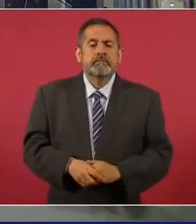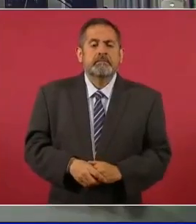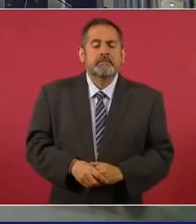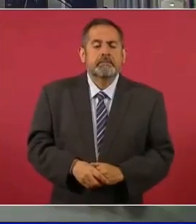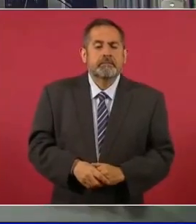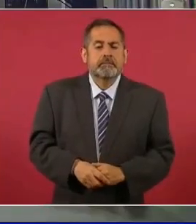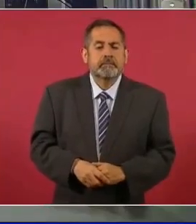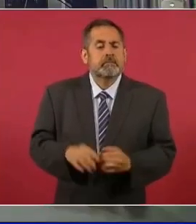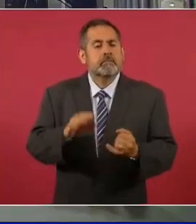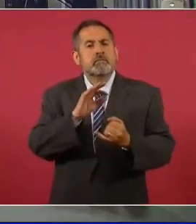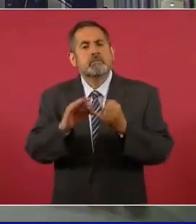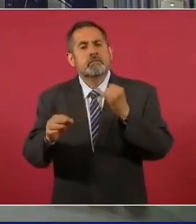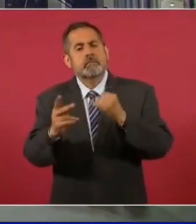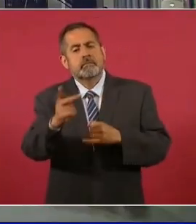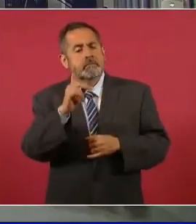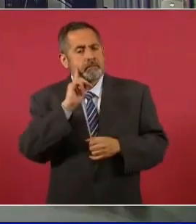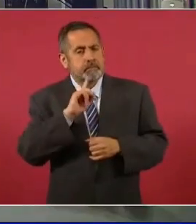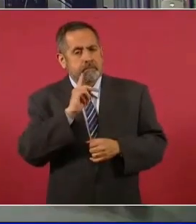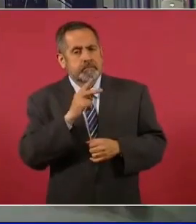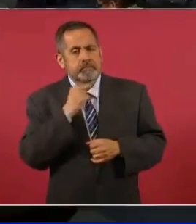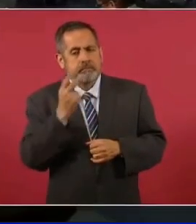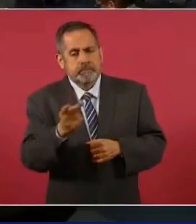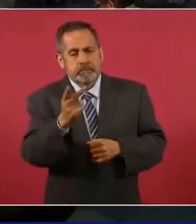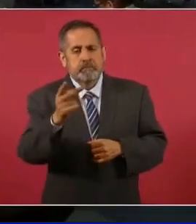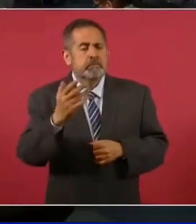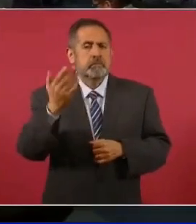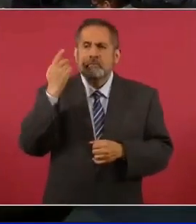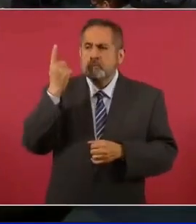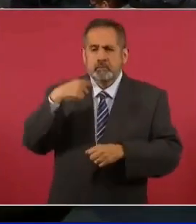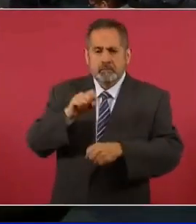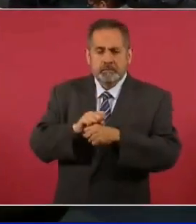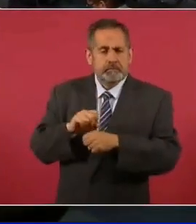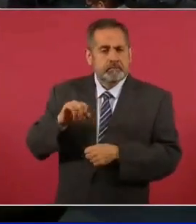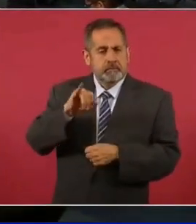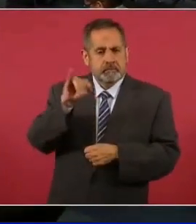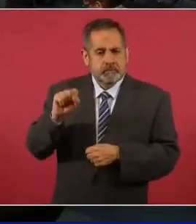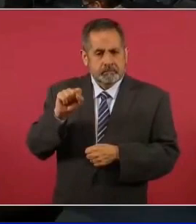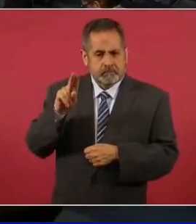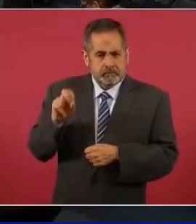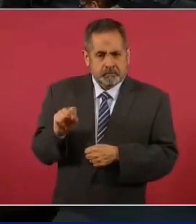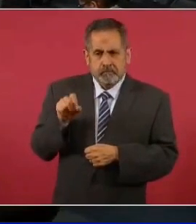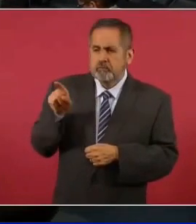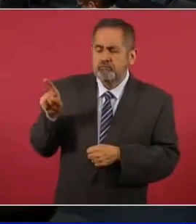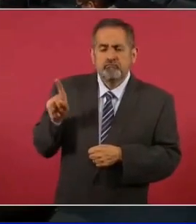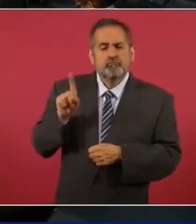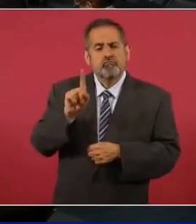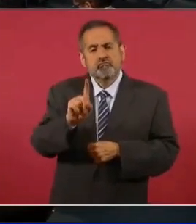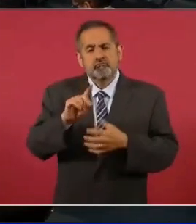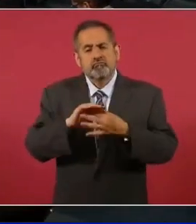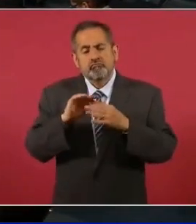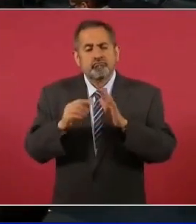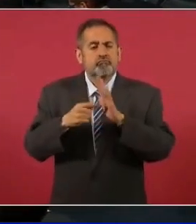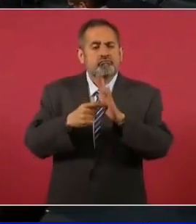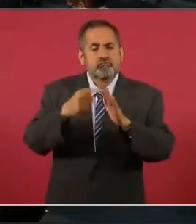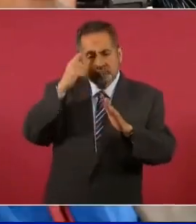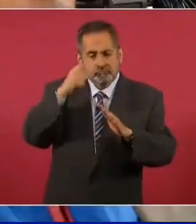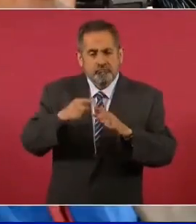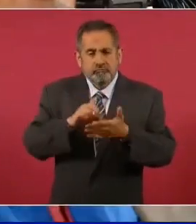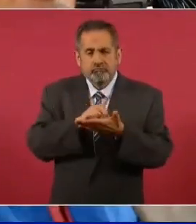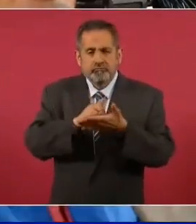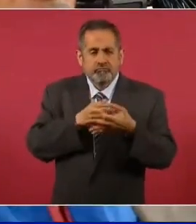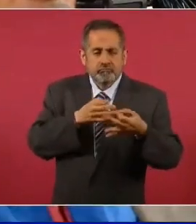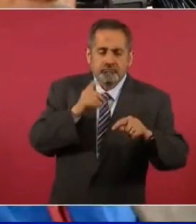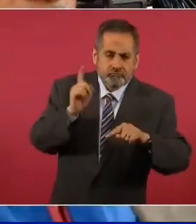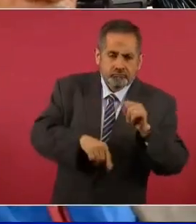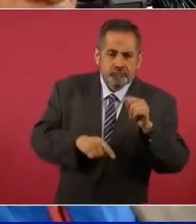presidente en la semana pasada Jesús nos hizo favor de presentarnos parte de lo que es la campaña contra las adicciones